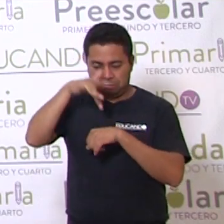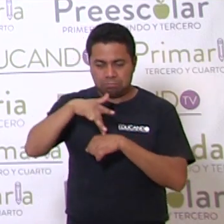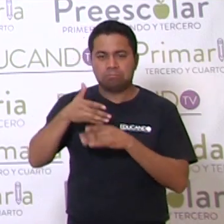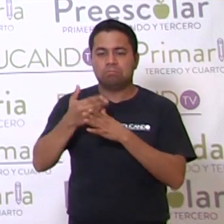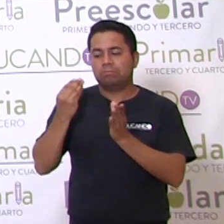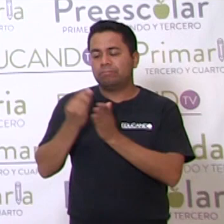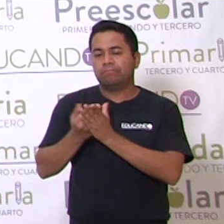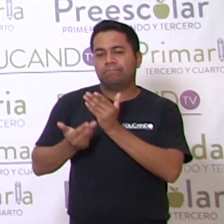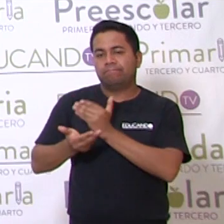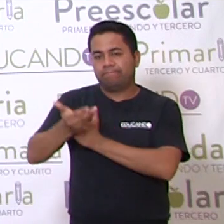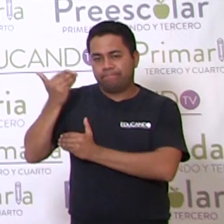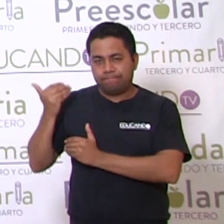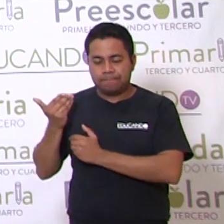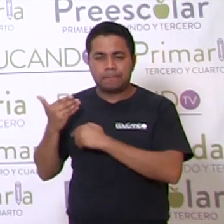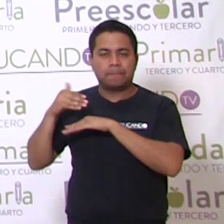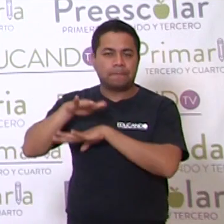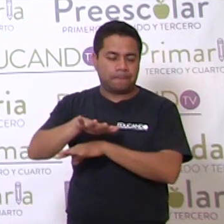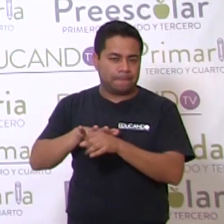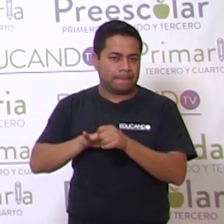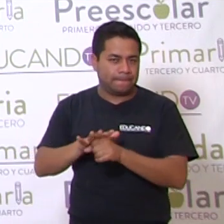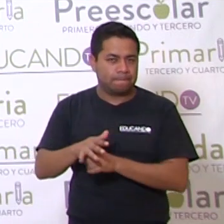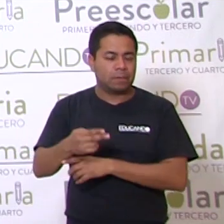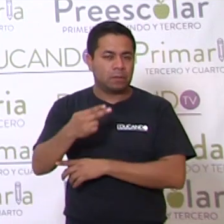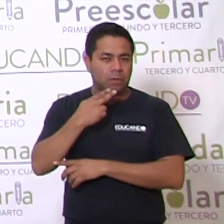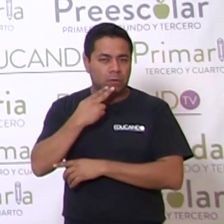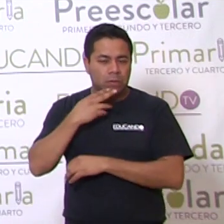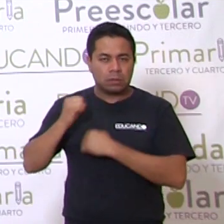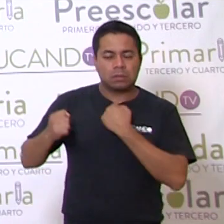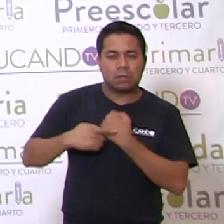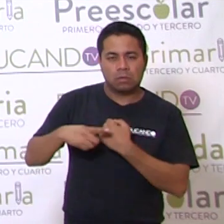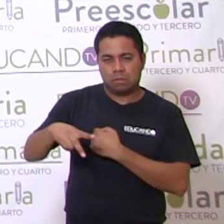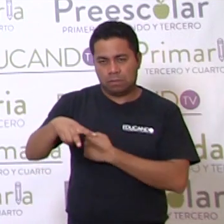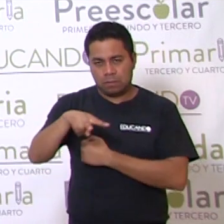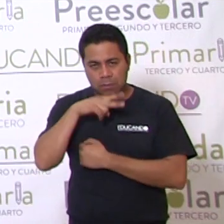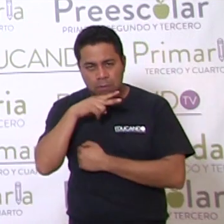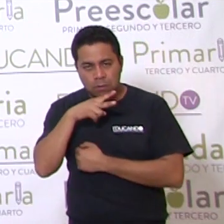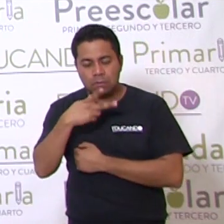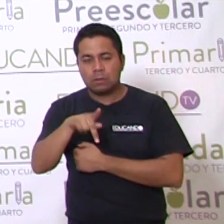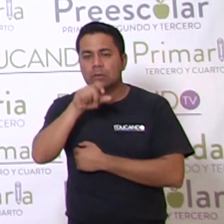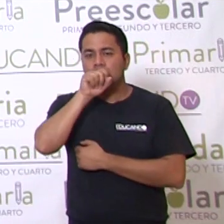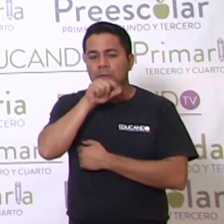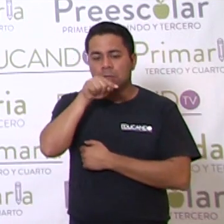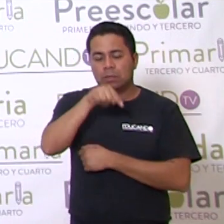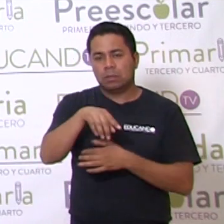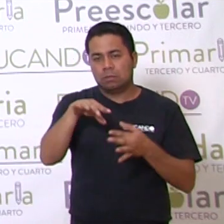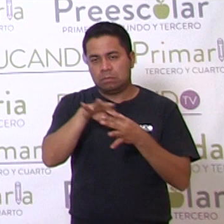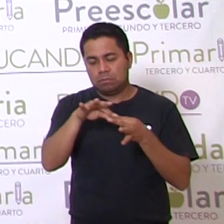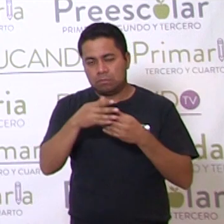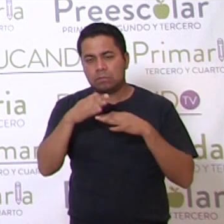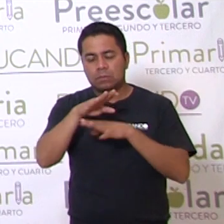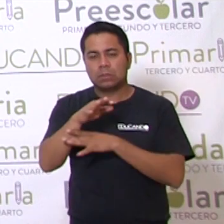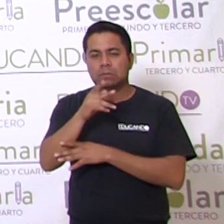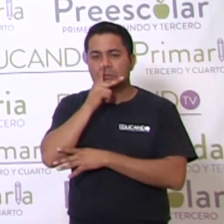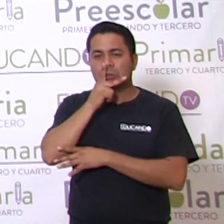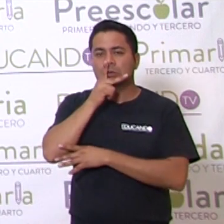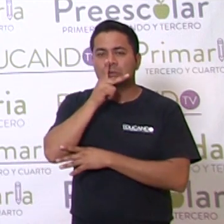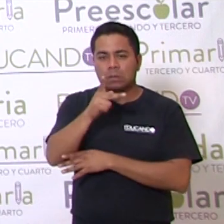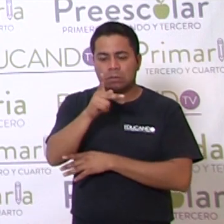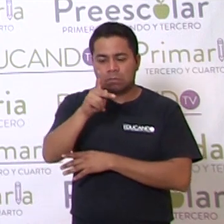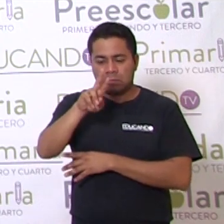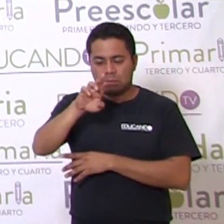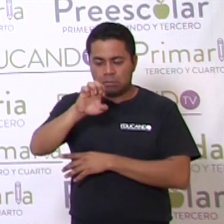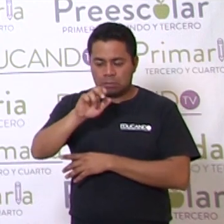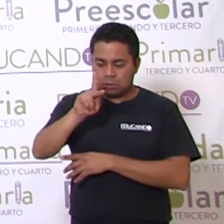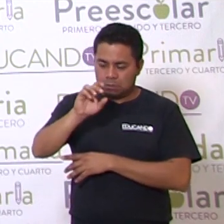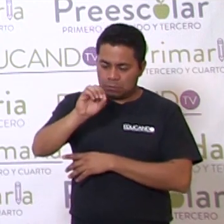anterior. Hablamos sobre la utilización de algunos verbos, pero también hablamos sobre las frases